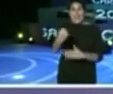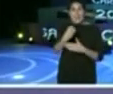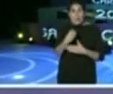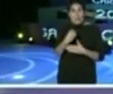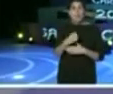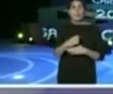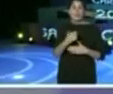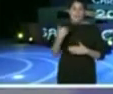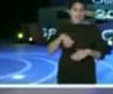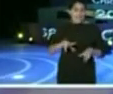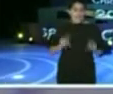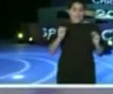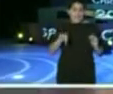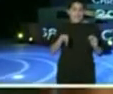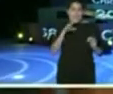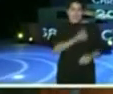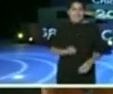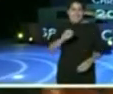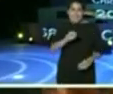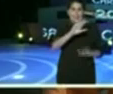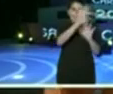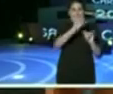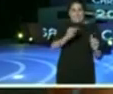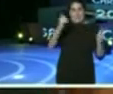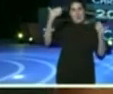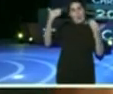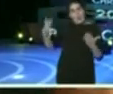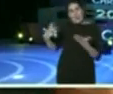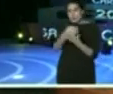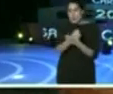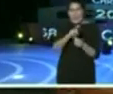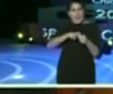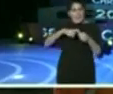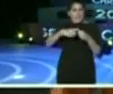con este día de hoy fantástico. Que sean ustedes felices. Enhorabuena a los premiados.